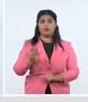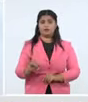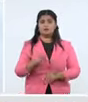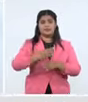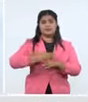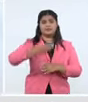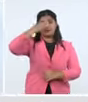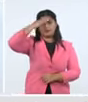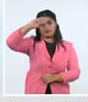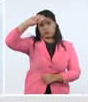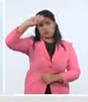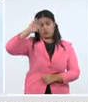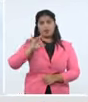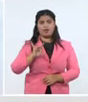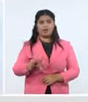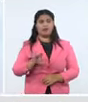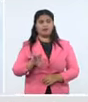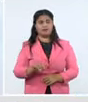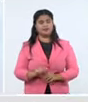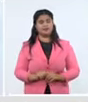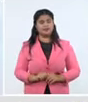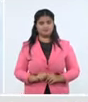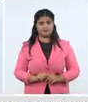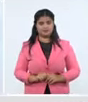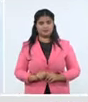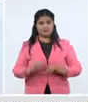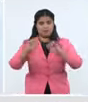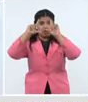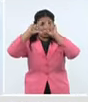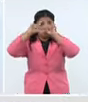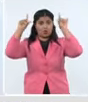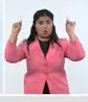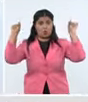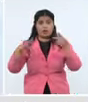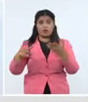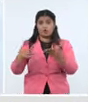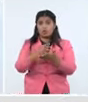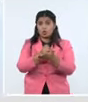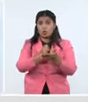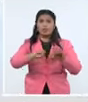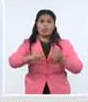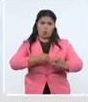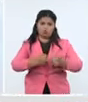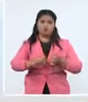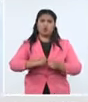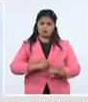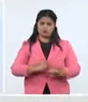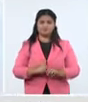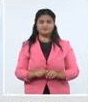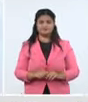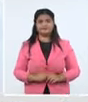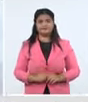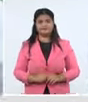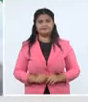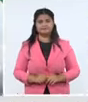15 casos, demuestra que van logrando un control de la enfermedad.